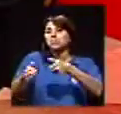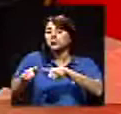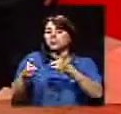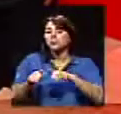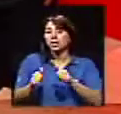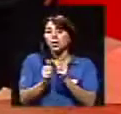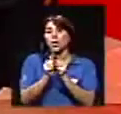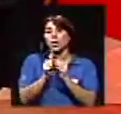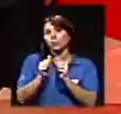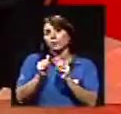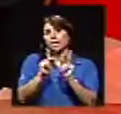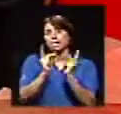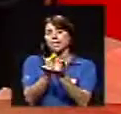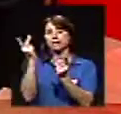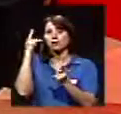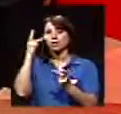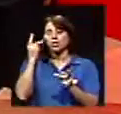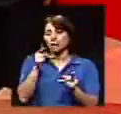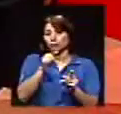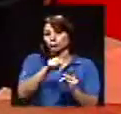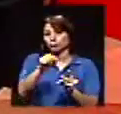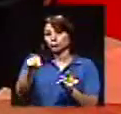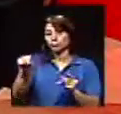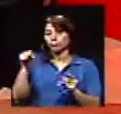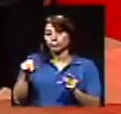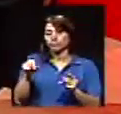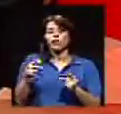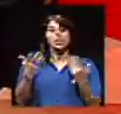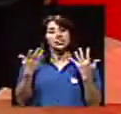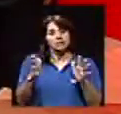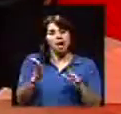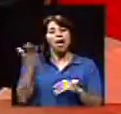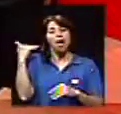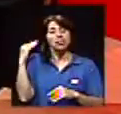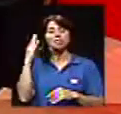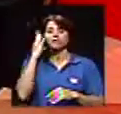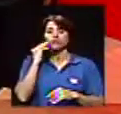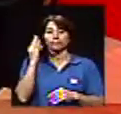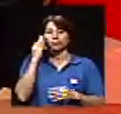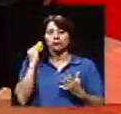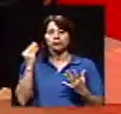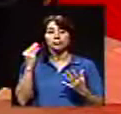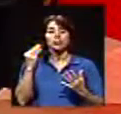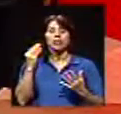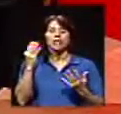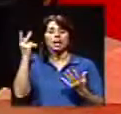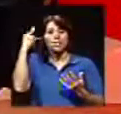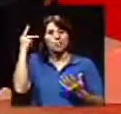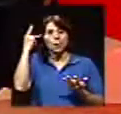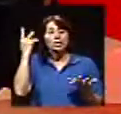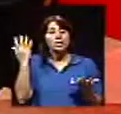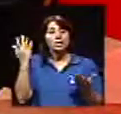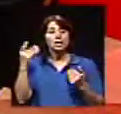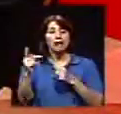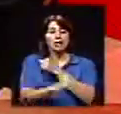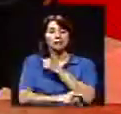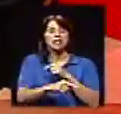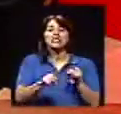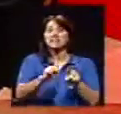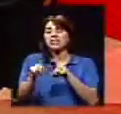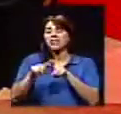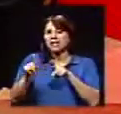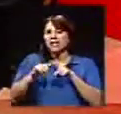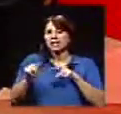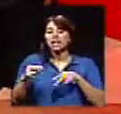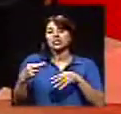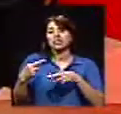de alguna manera ya había tenido la trayectoria política en el país, en diferentes cargos, había estado ya